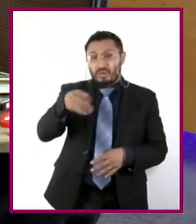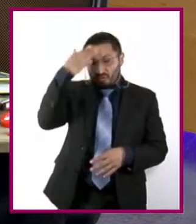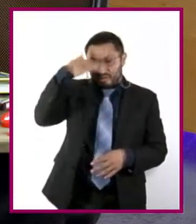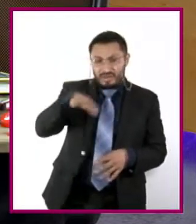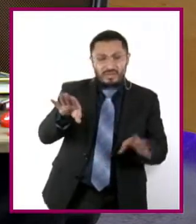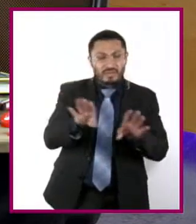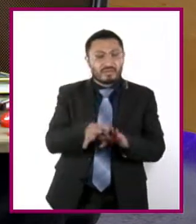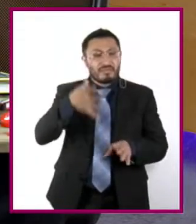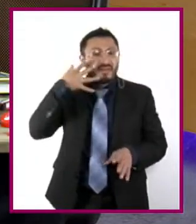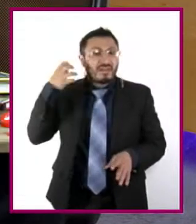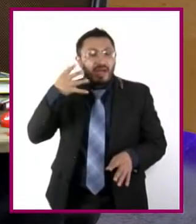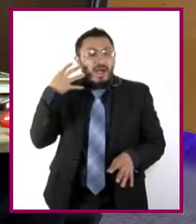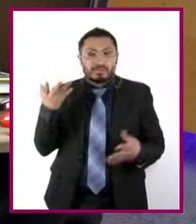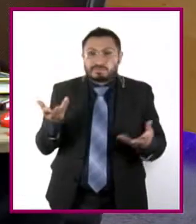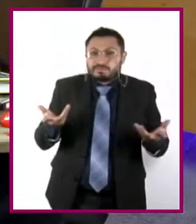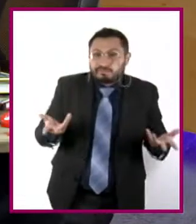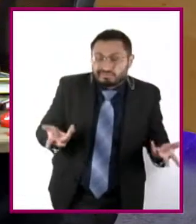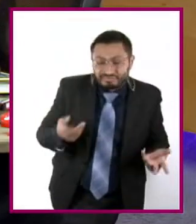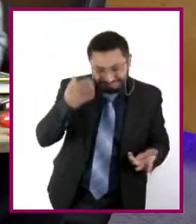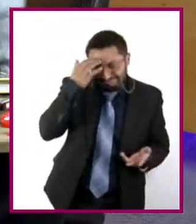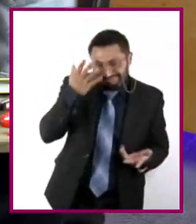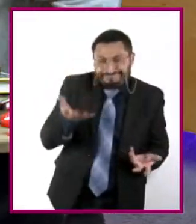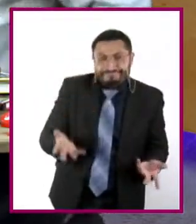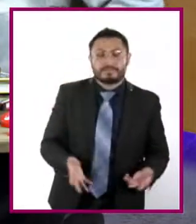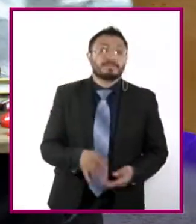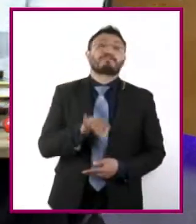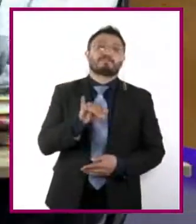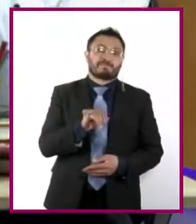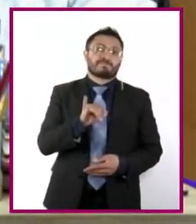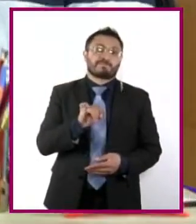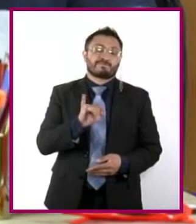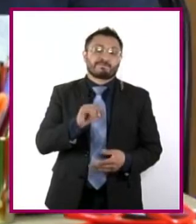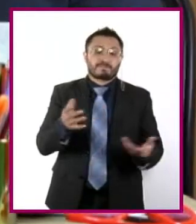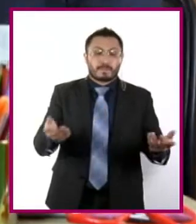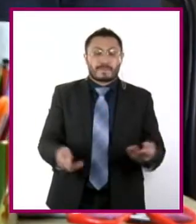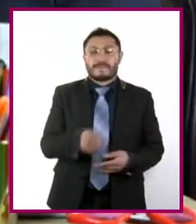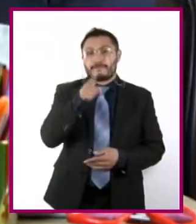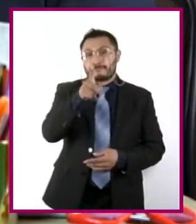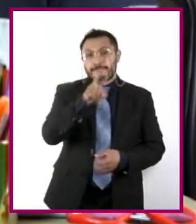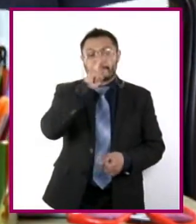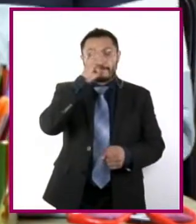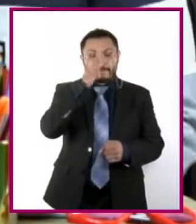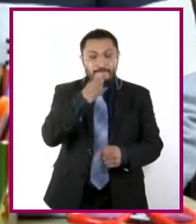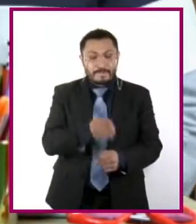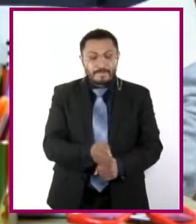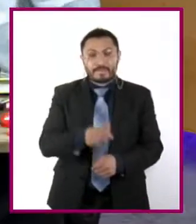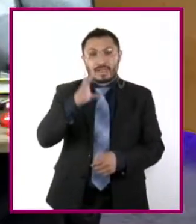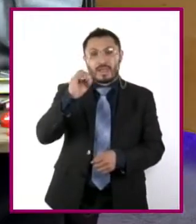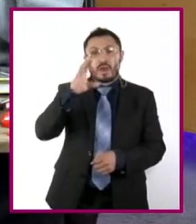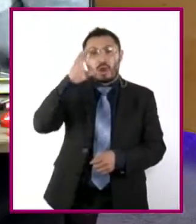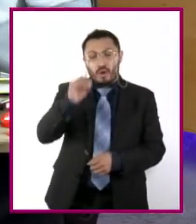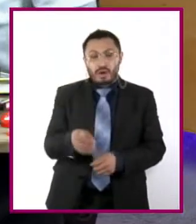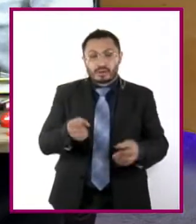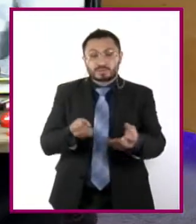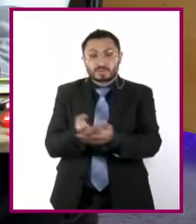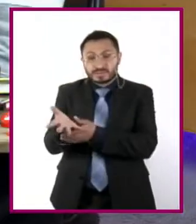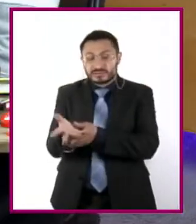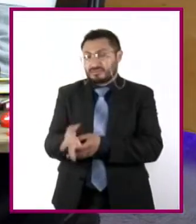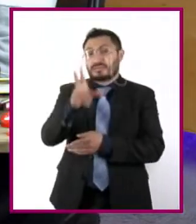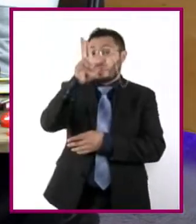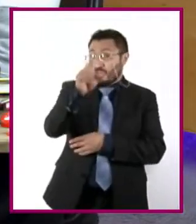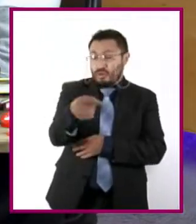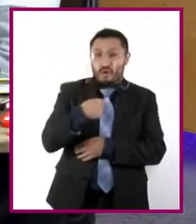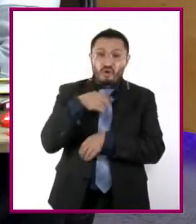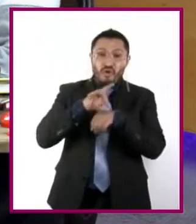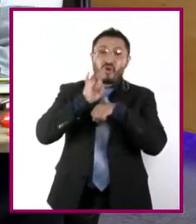los gatos. Ay, pues sí. Es tu responsabilidad de que Coco se saliera. Oye, no, yo te mandé